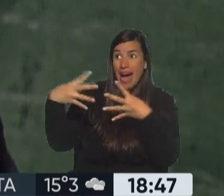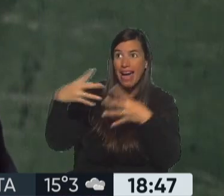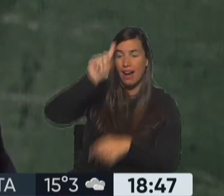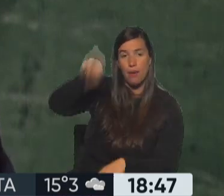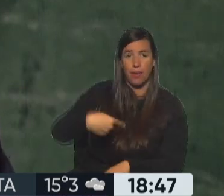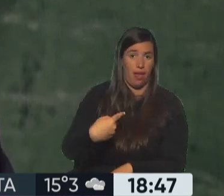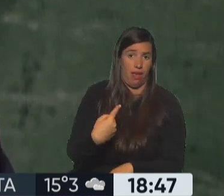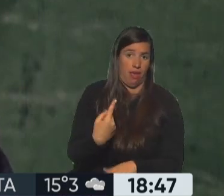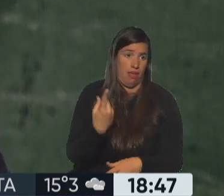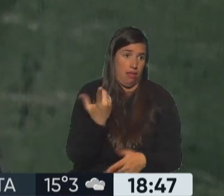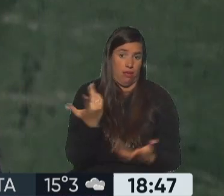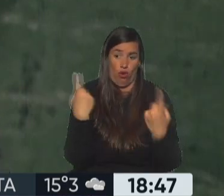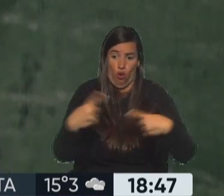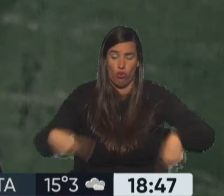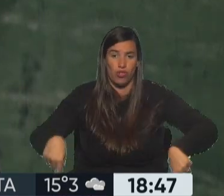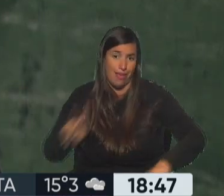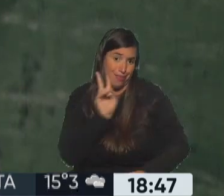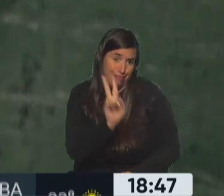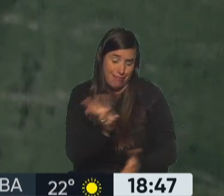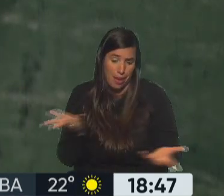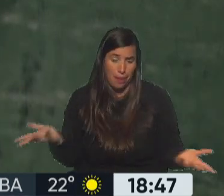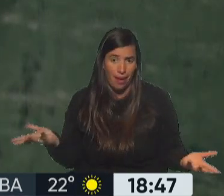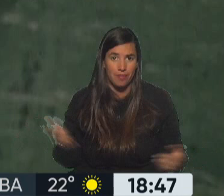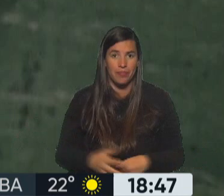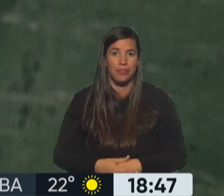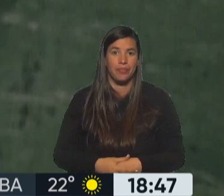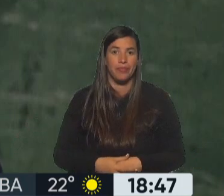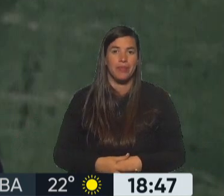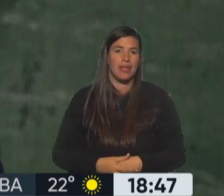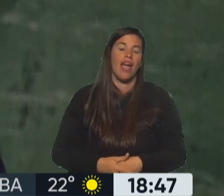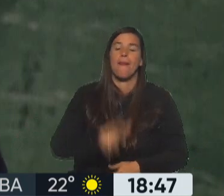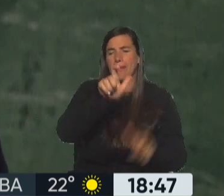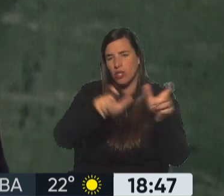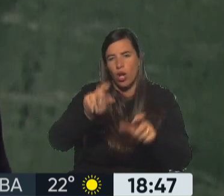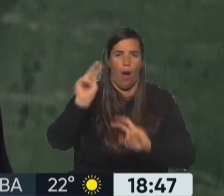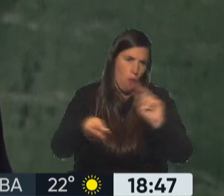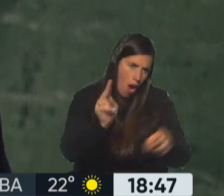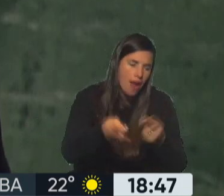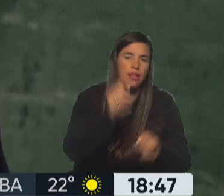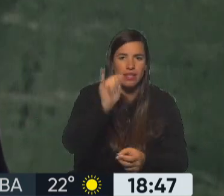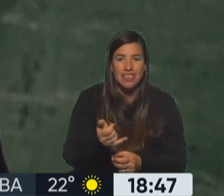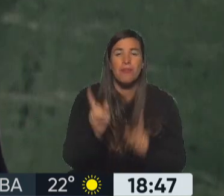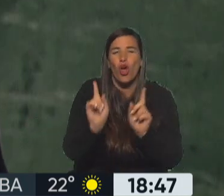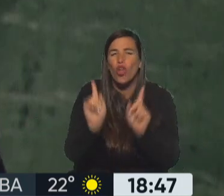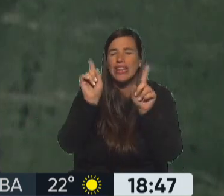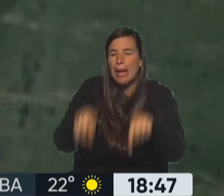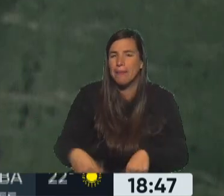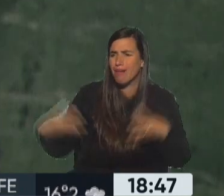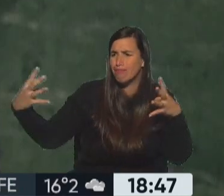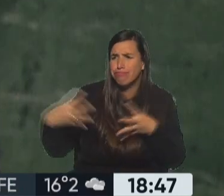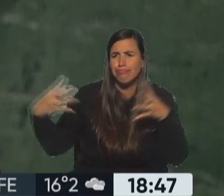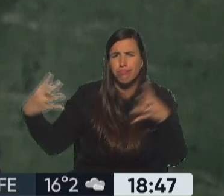vista. Además de las terribles consecuencias en términos humanitarios, la disputa bélica está generando